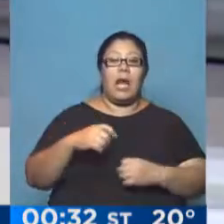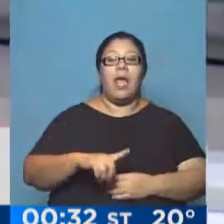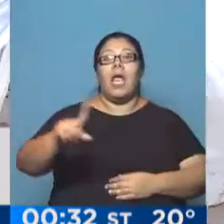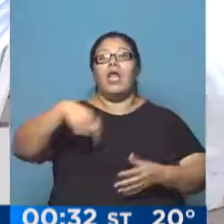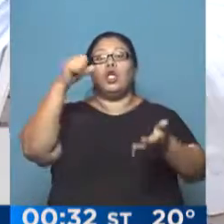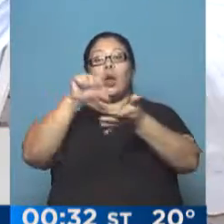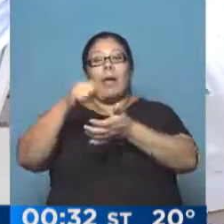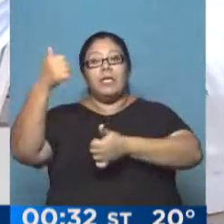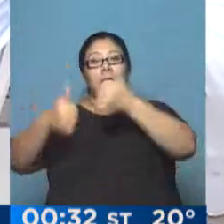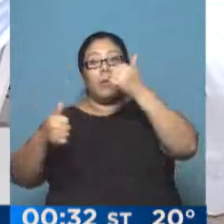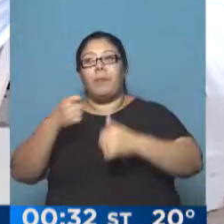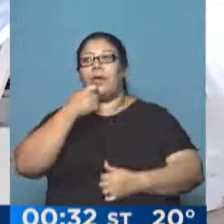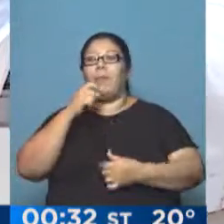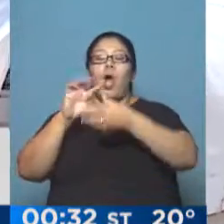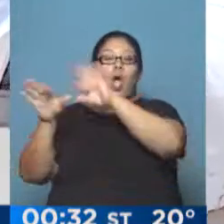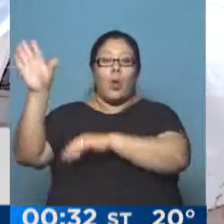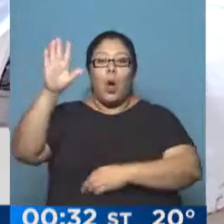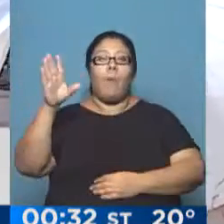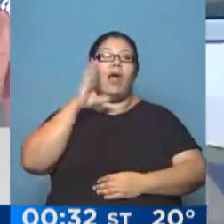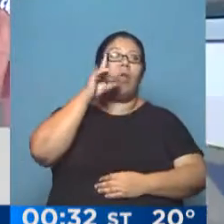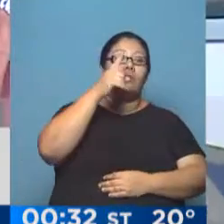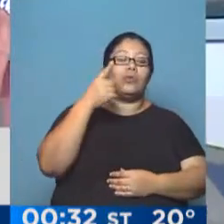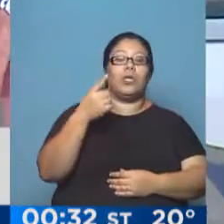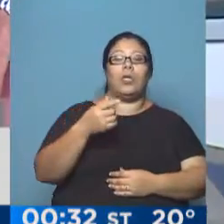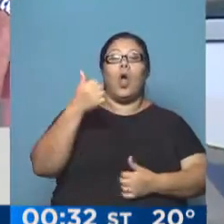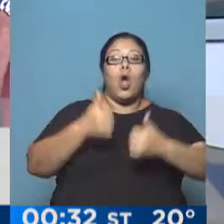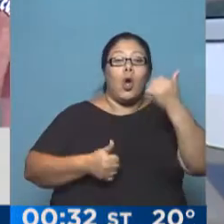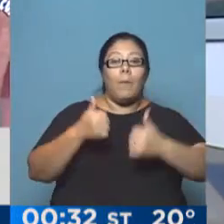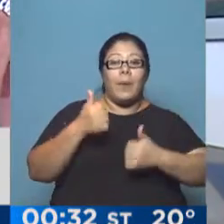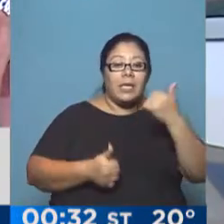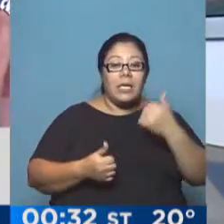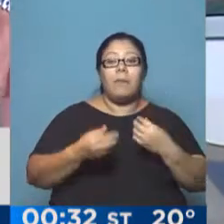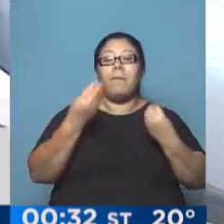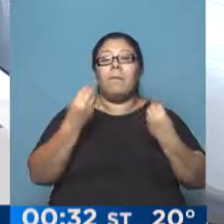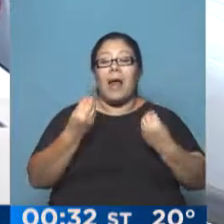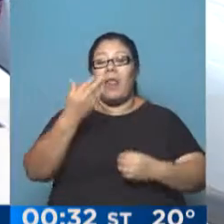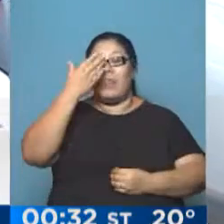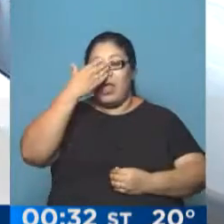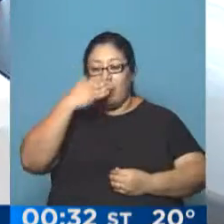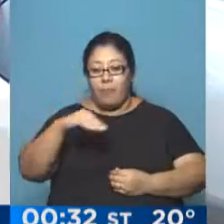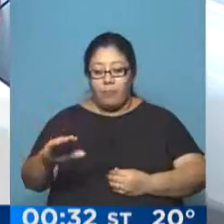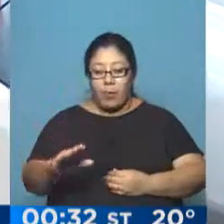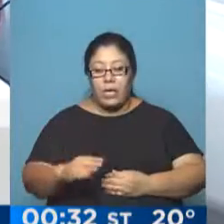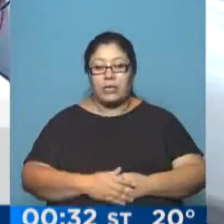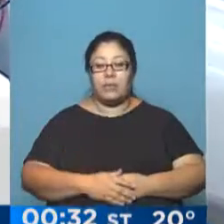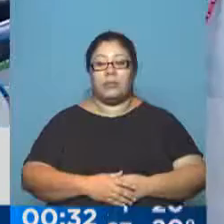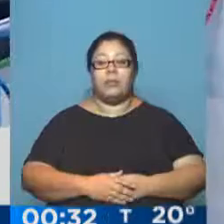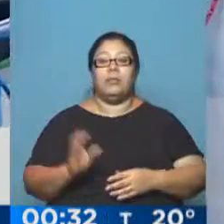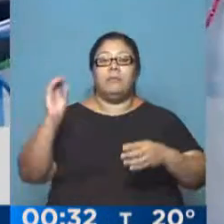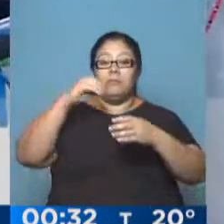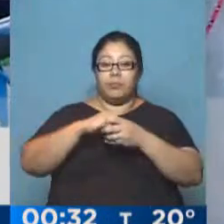en Europa, en Estados Unidos, para encontrarse con grandes tripulaciones. Y bueno, es un placer poder contar con todos